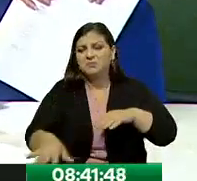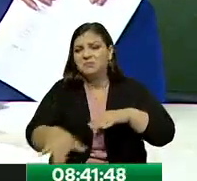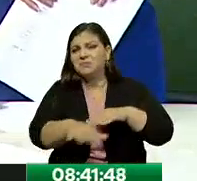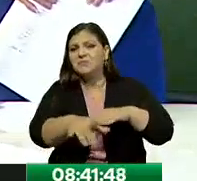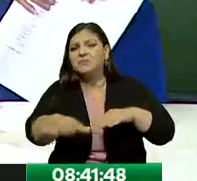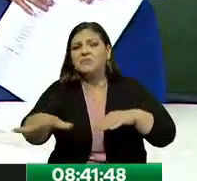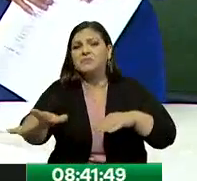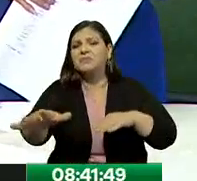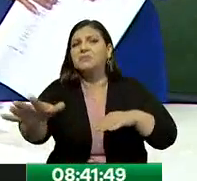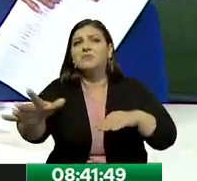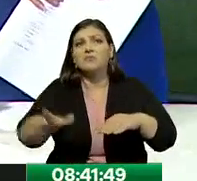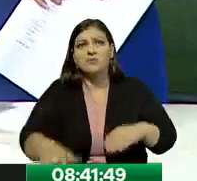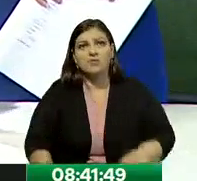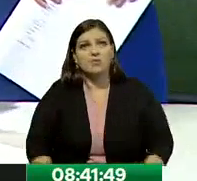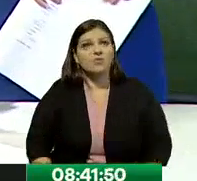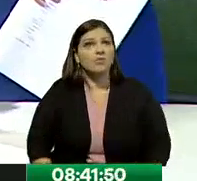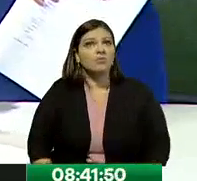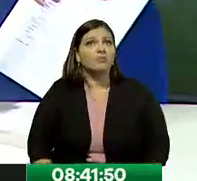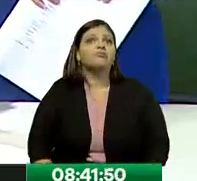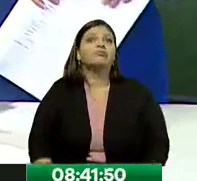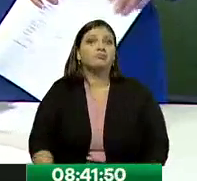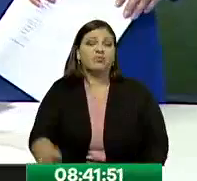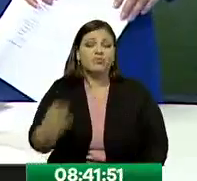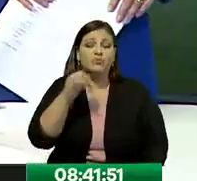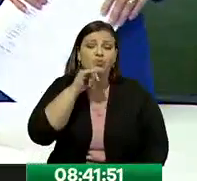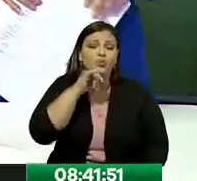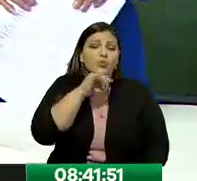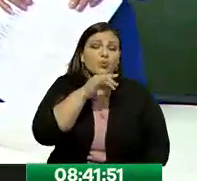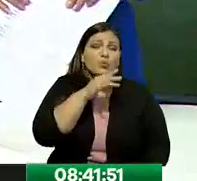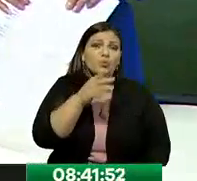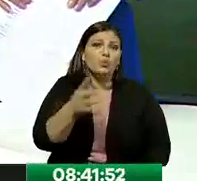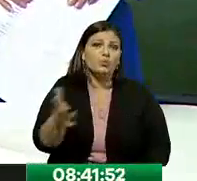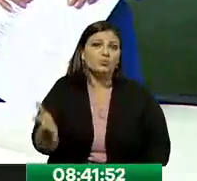que esperemos que haya respuesta lo más pronto posible gracias por tu informe tenemos más noticias